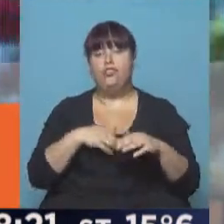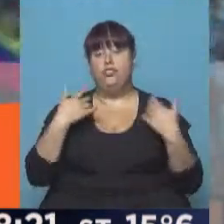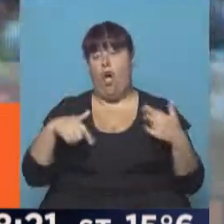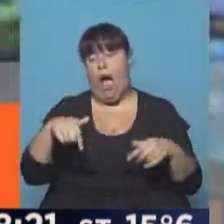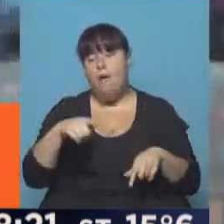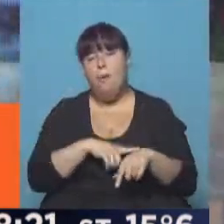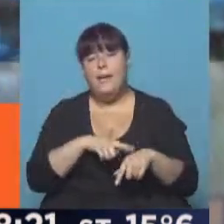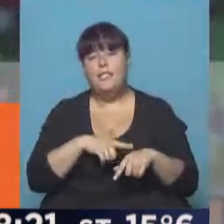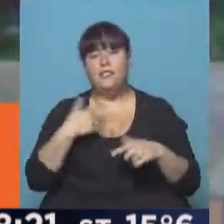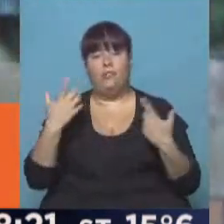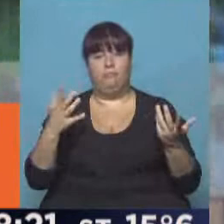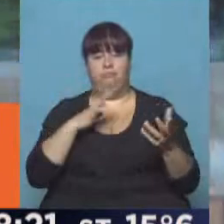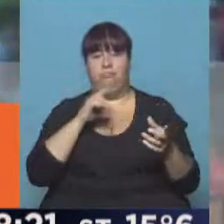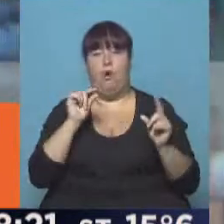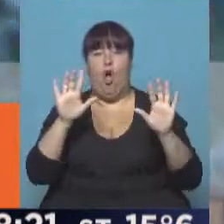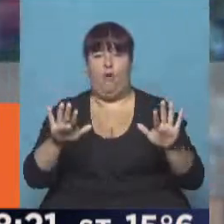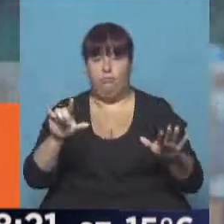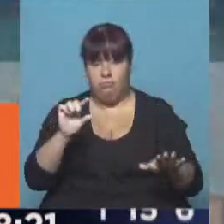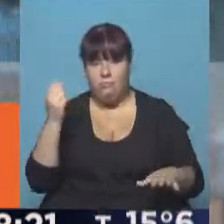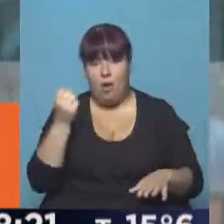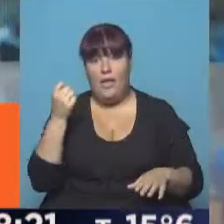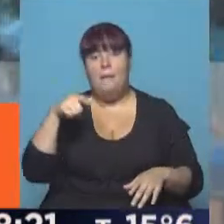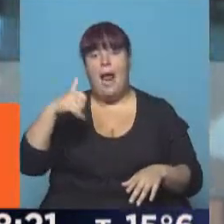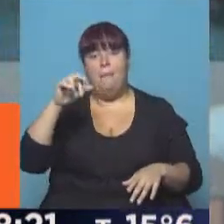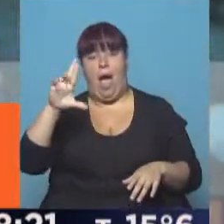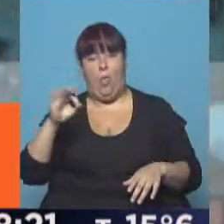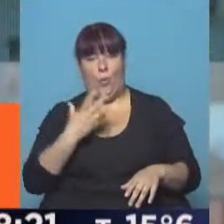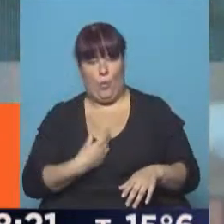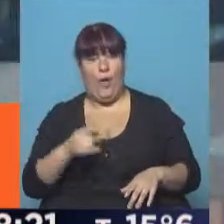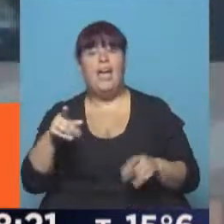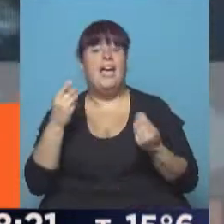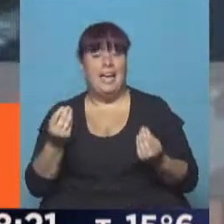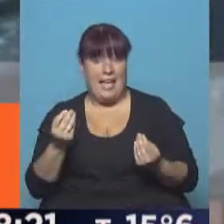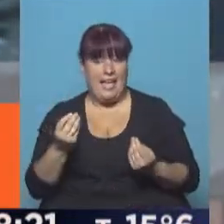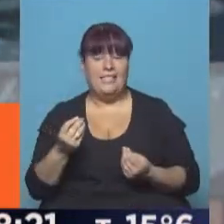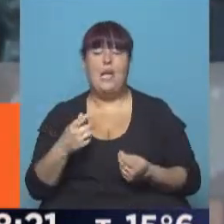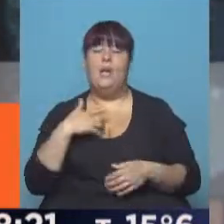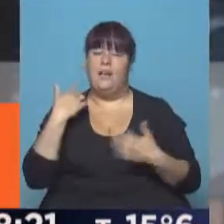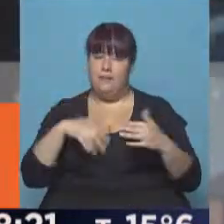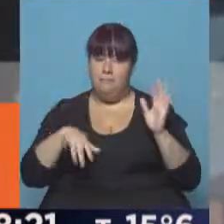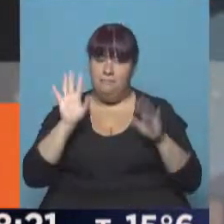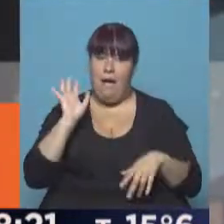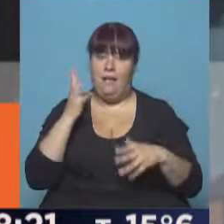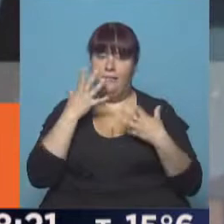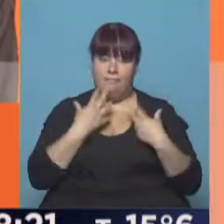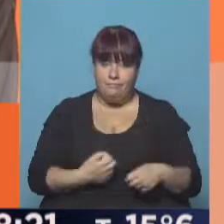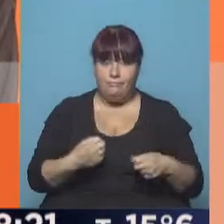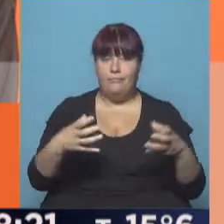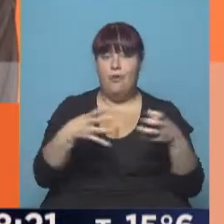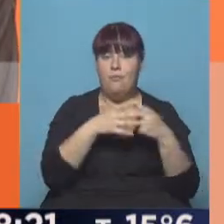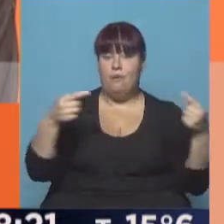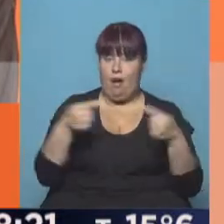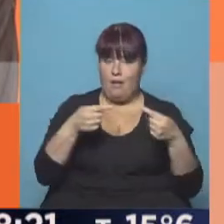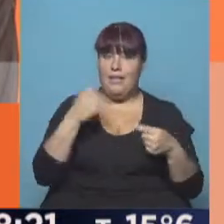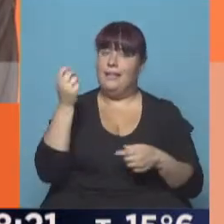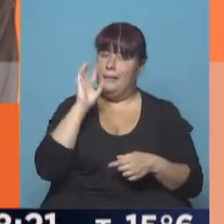está representando un balón de oxígeno importante para Nicolás Maduro. ¿Eso qué significa? Que hay una gran decepción dentro de la oposición.